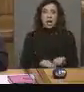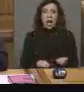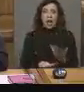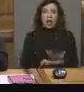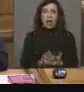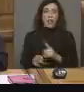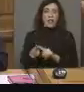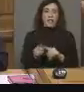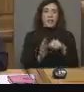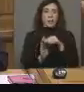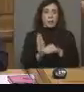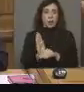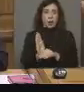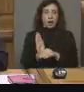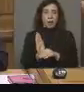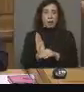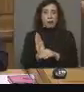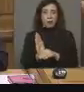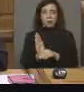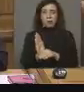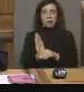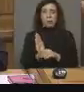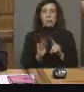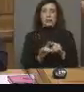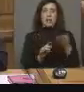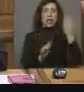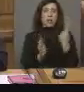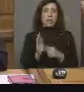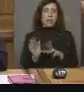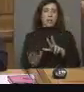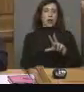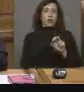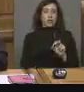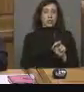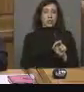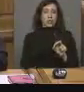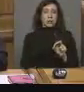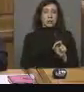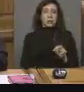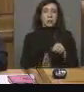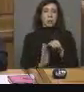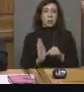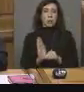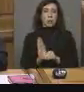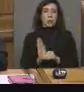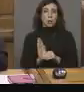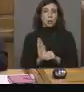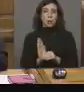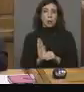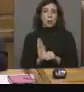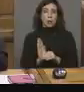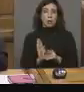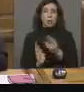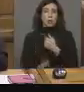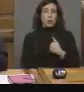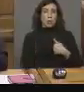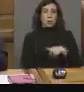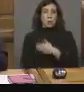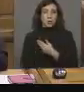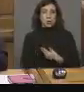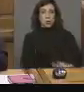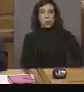día tenemos diversos programas que vienen desde los años 80 en adelante. programas que vienen de nuestros gobiernos